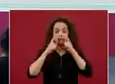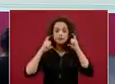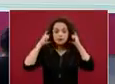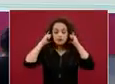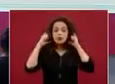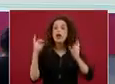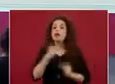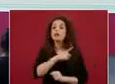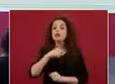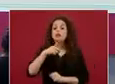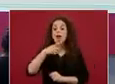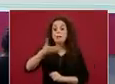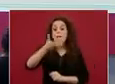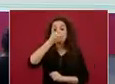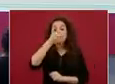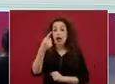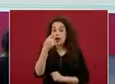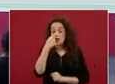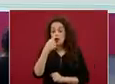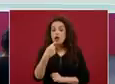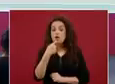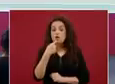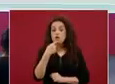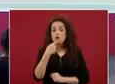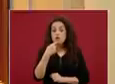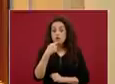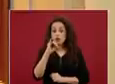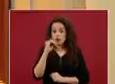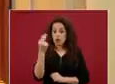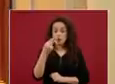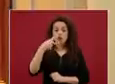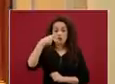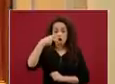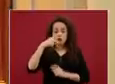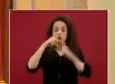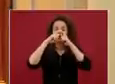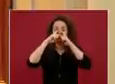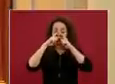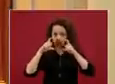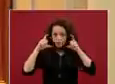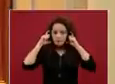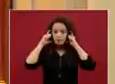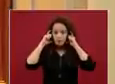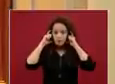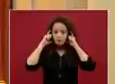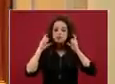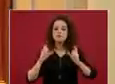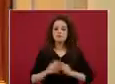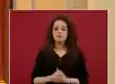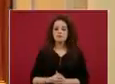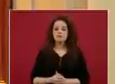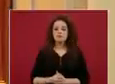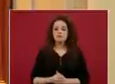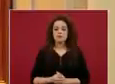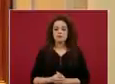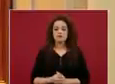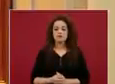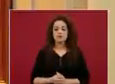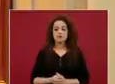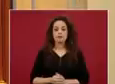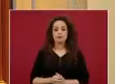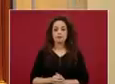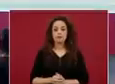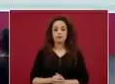completo, y hay que usar también nuestras manos para que a través de nuestros dispositivos electrónicos no compartamos